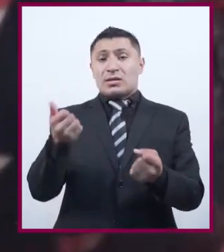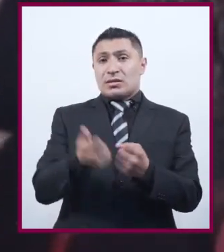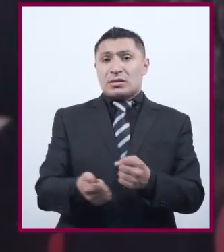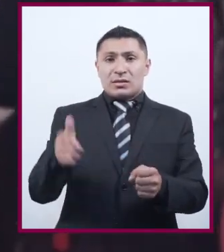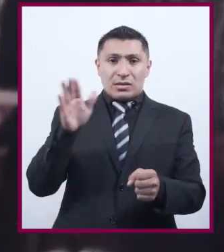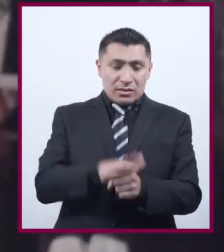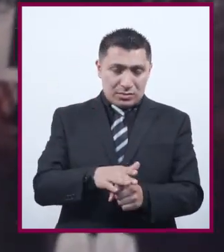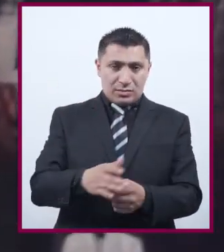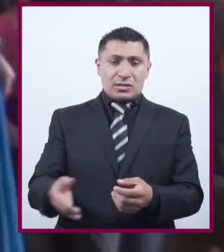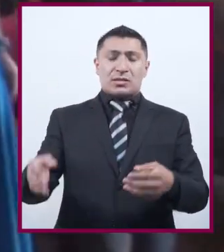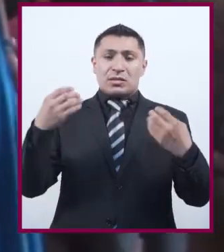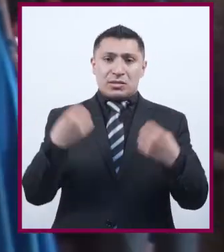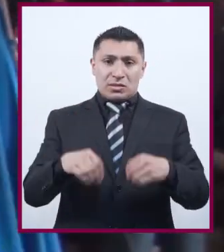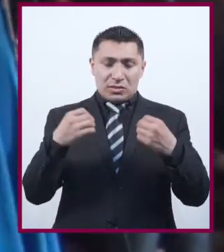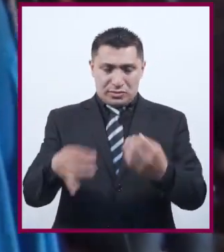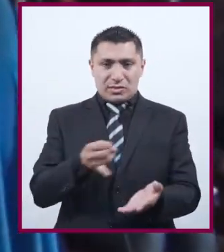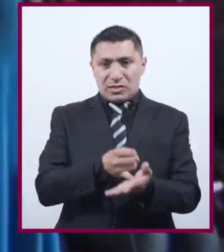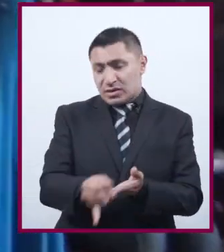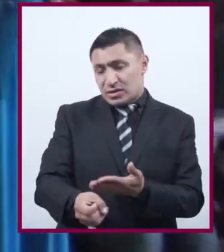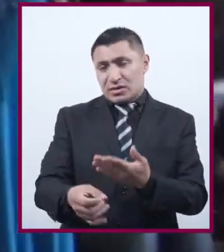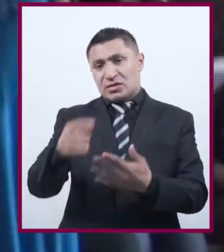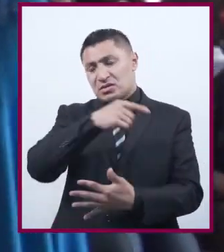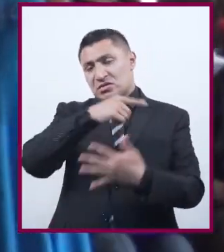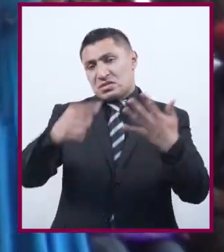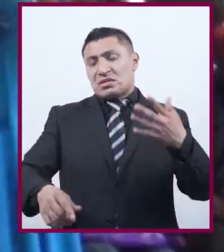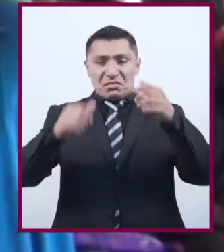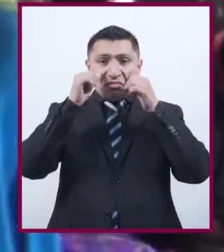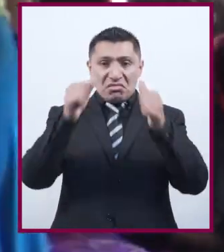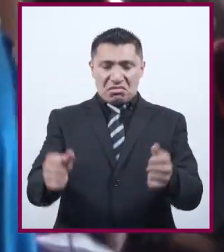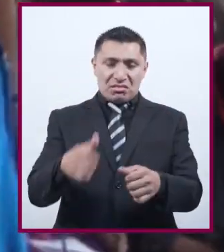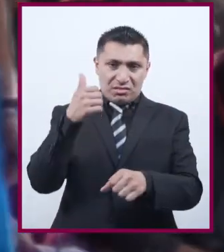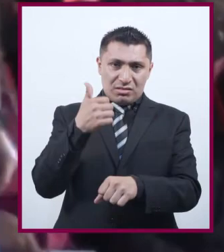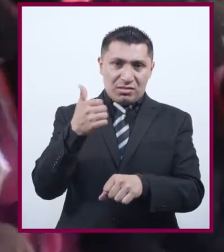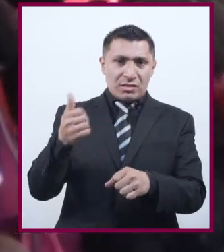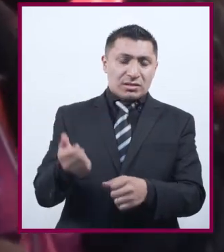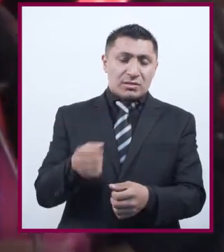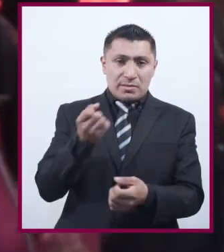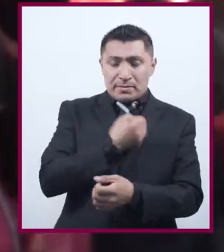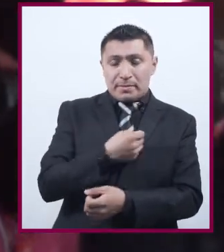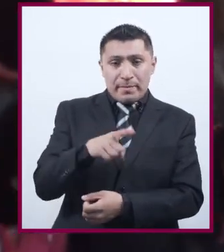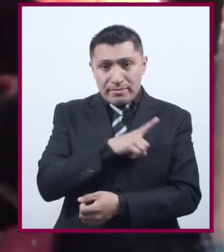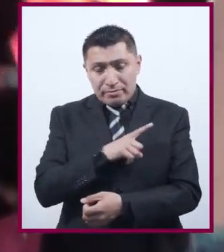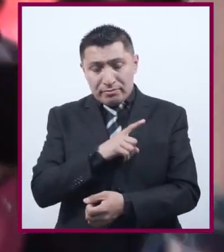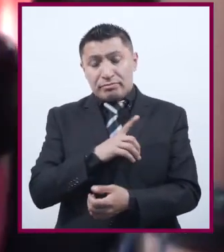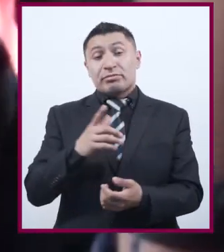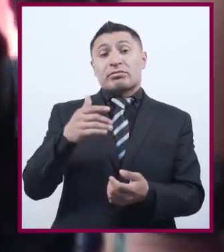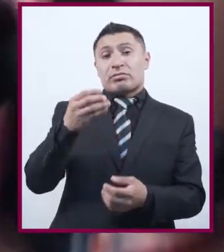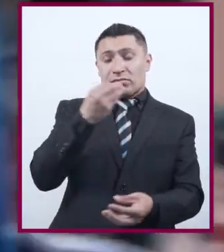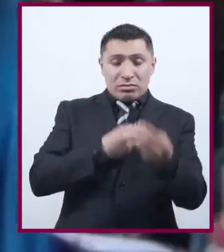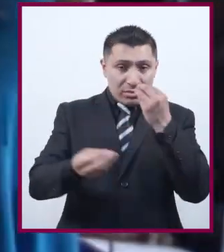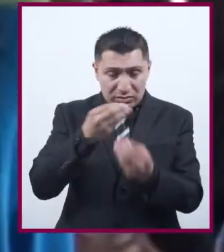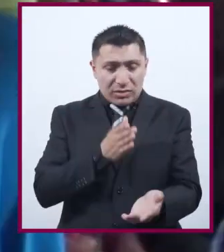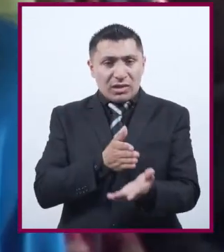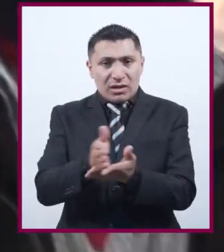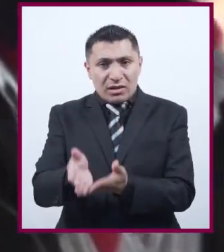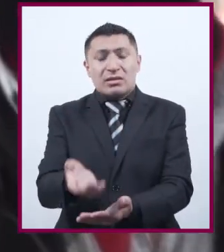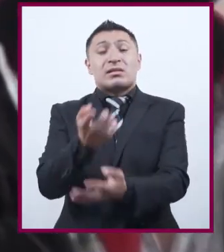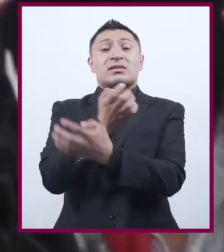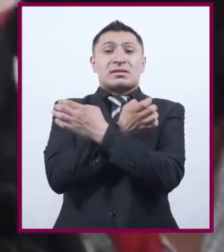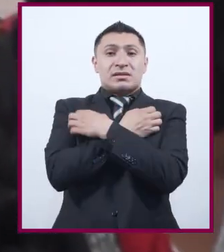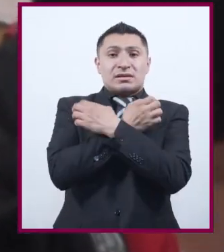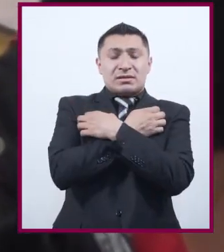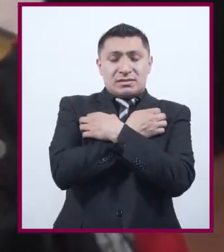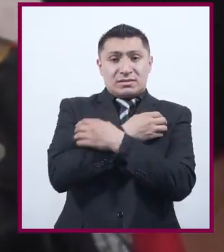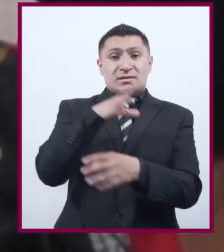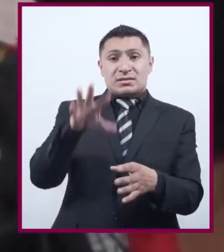toma de decisiones, a gozar de atención primaria en su salud y alimentación, a poder acceder a la educación, a